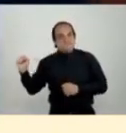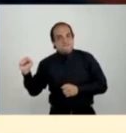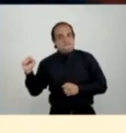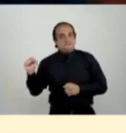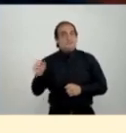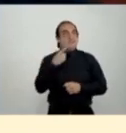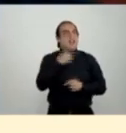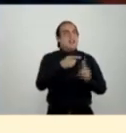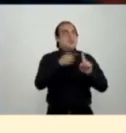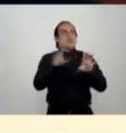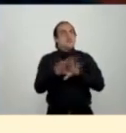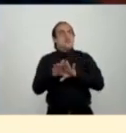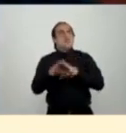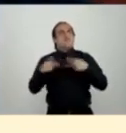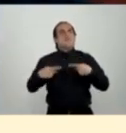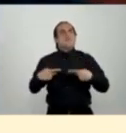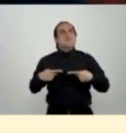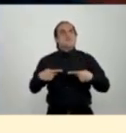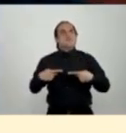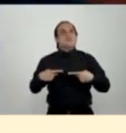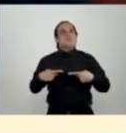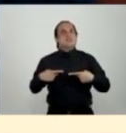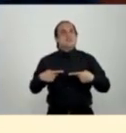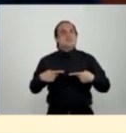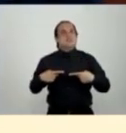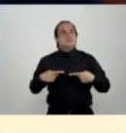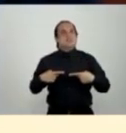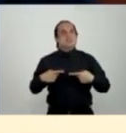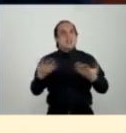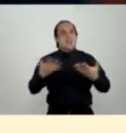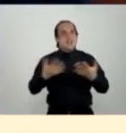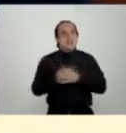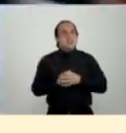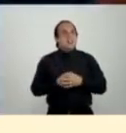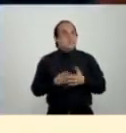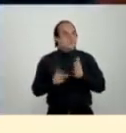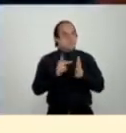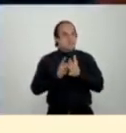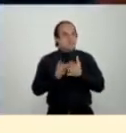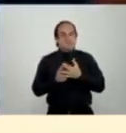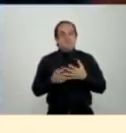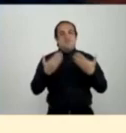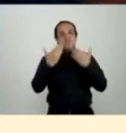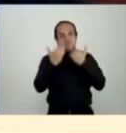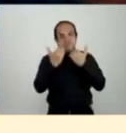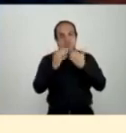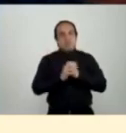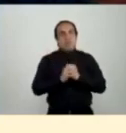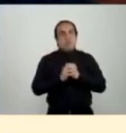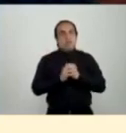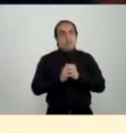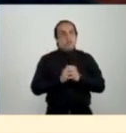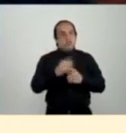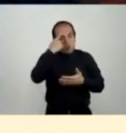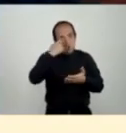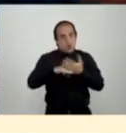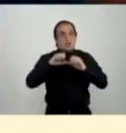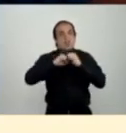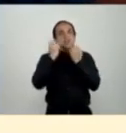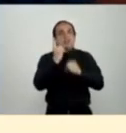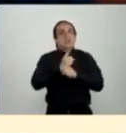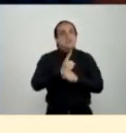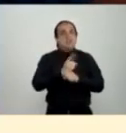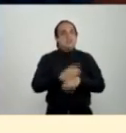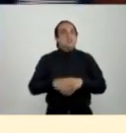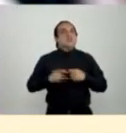tipo de personaje que era el autor del boom y que después ya no volvió a existir, entre otras cosas, porque yo creo que las sociedades no le volvieron a dar